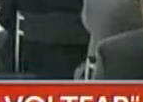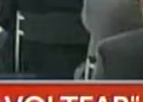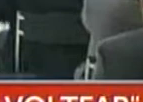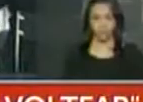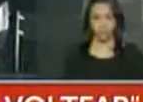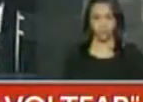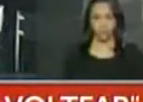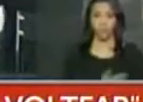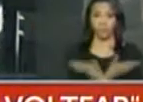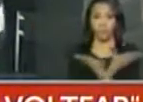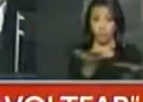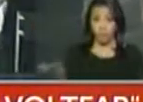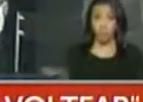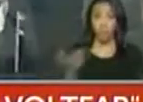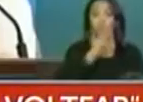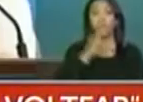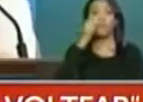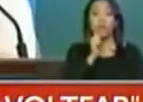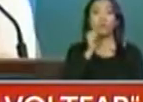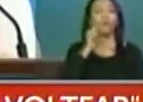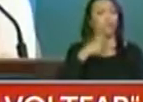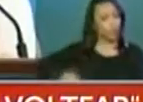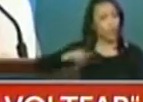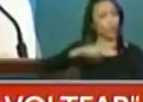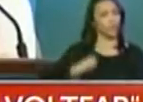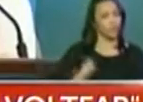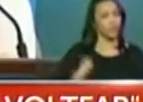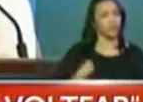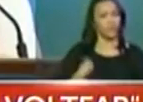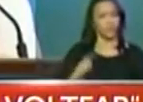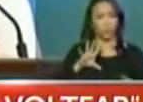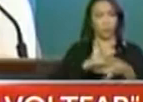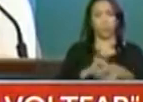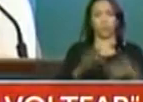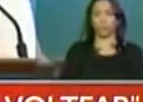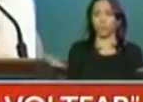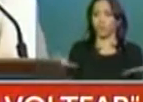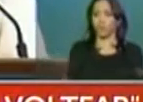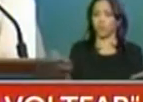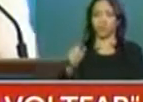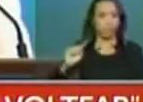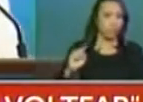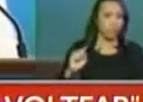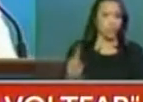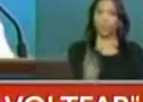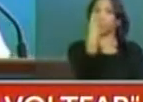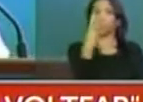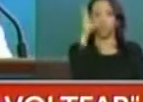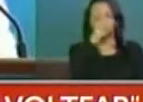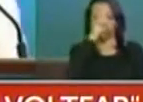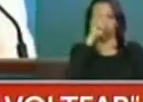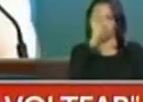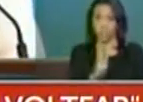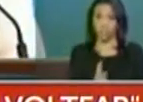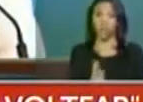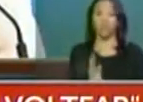Senhoras e senhores. Senhoras e senhores. Nós vivemos um momento ímpar em nossa história. Vivimos un momento importante en nuestra